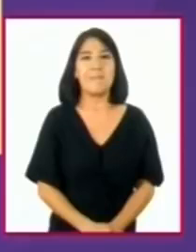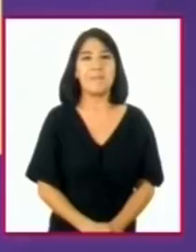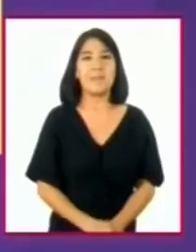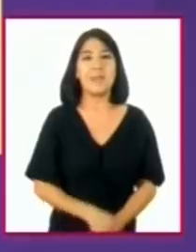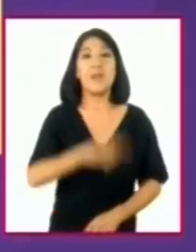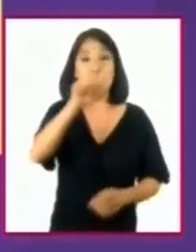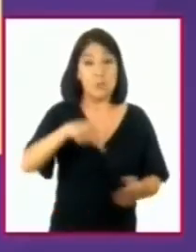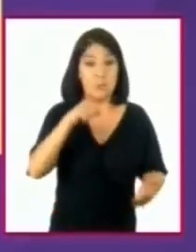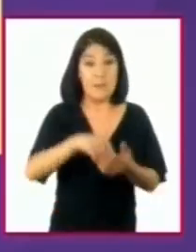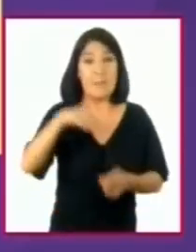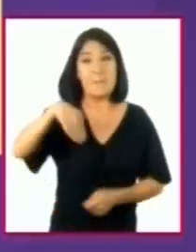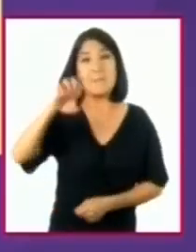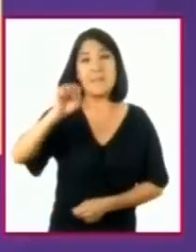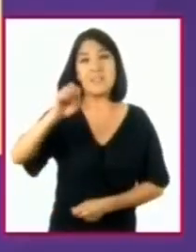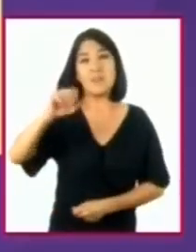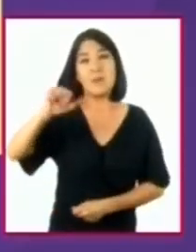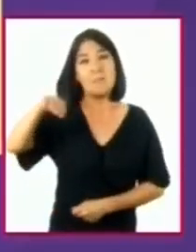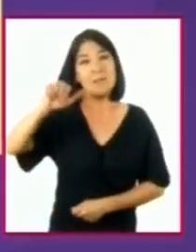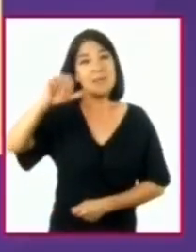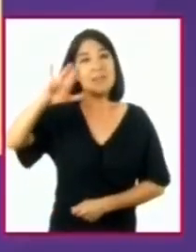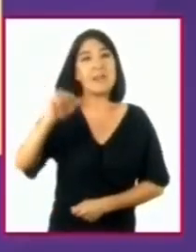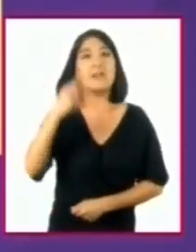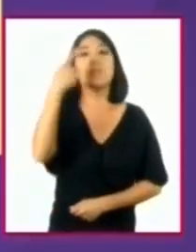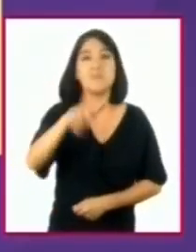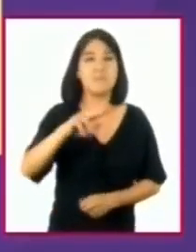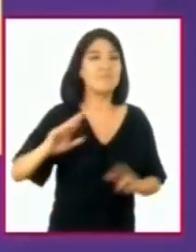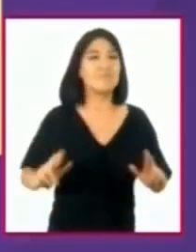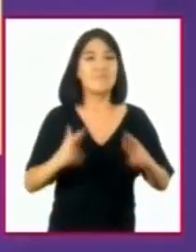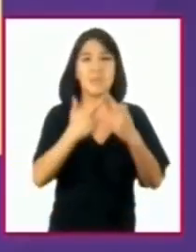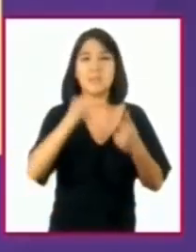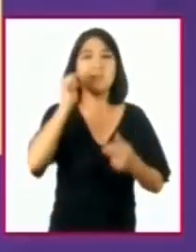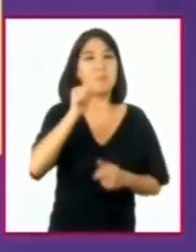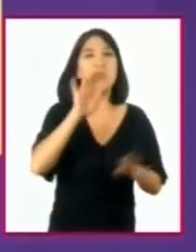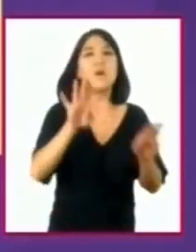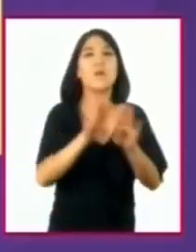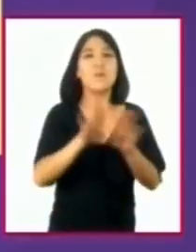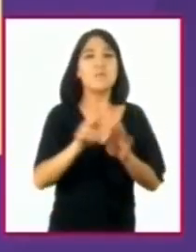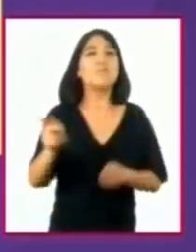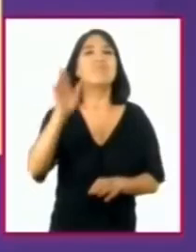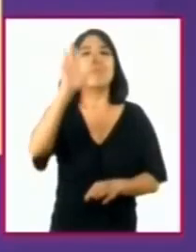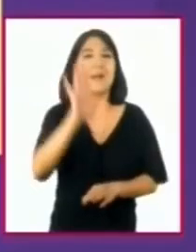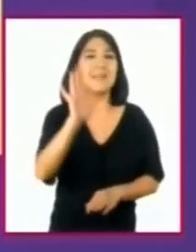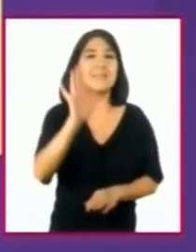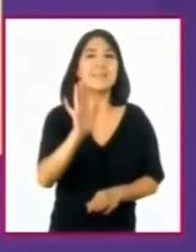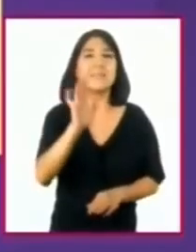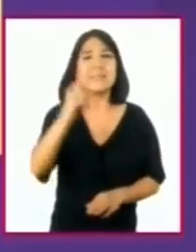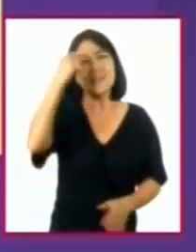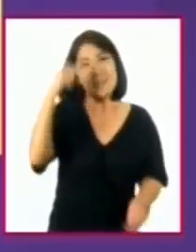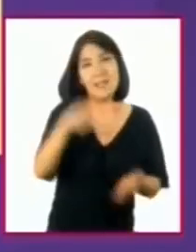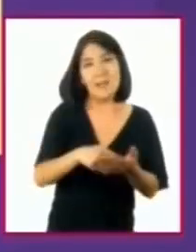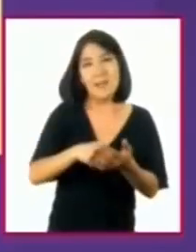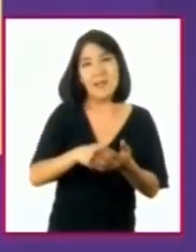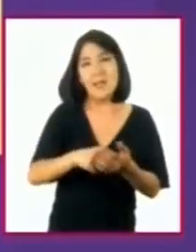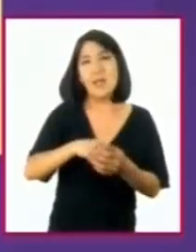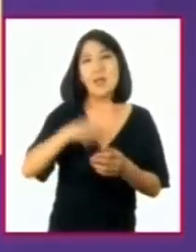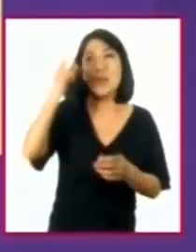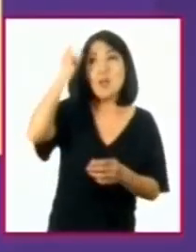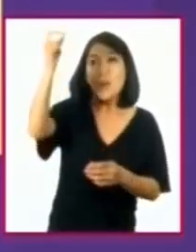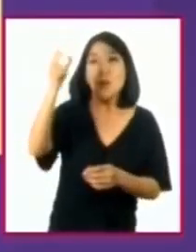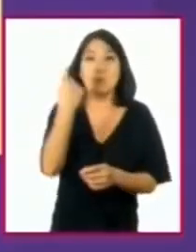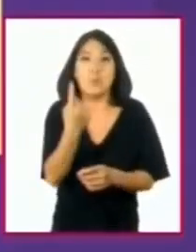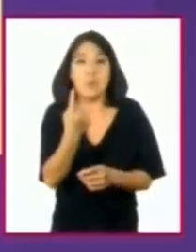civilizaciones mesoamericanas tuvieron una religión de carácter politeísta, es decir, creían en 2 o más